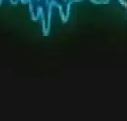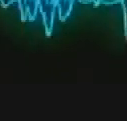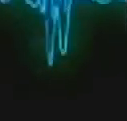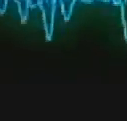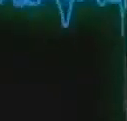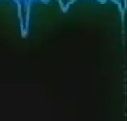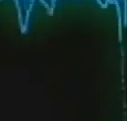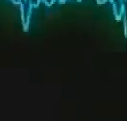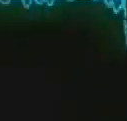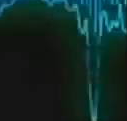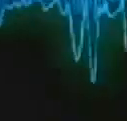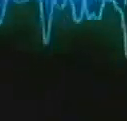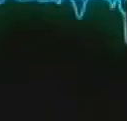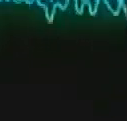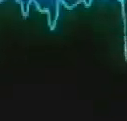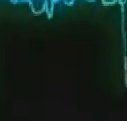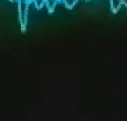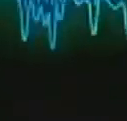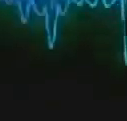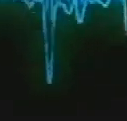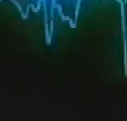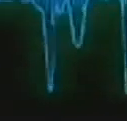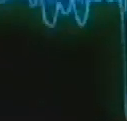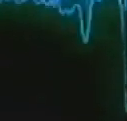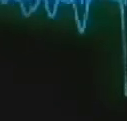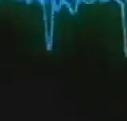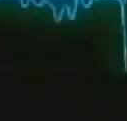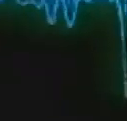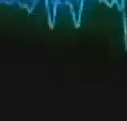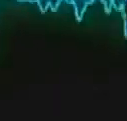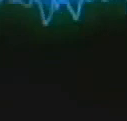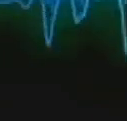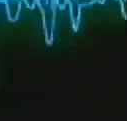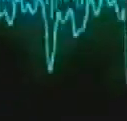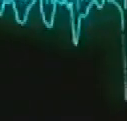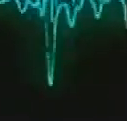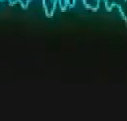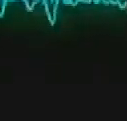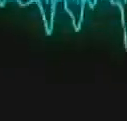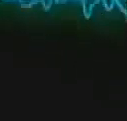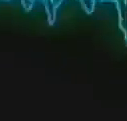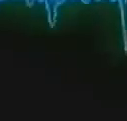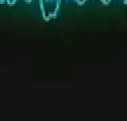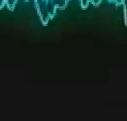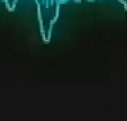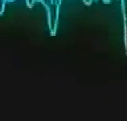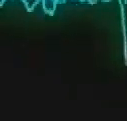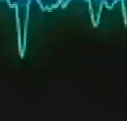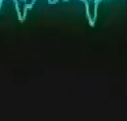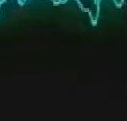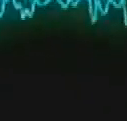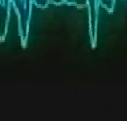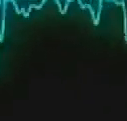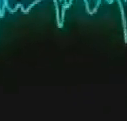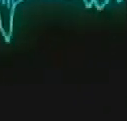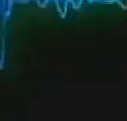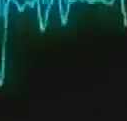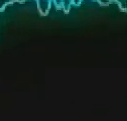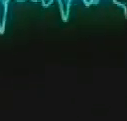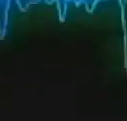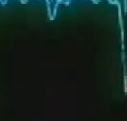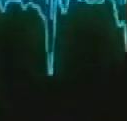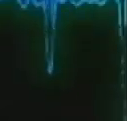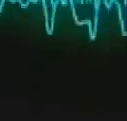libre. Mantengamos el canal libre. El pueblo venezolano, una sola corriente, una sola